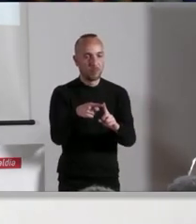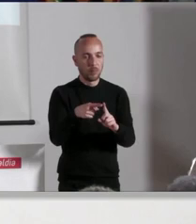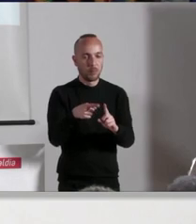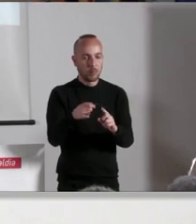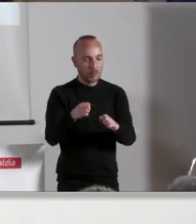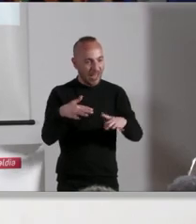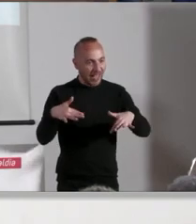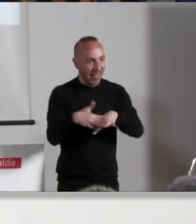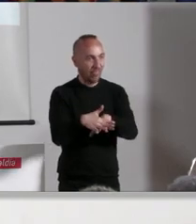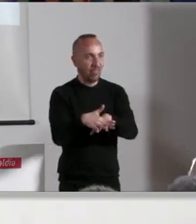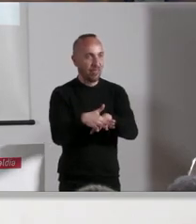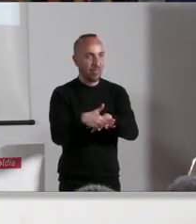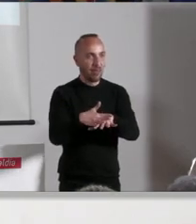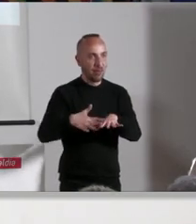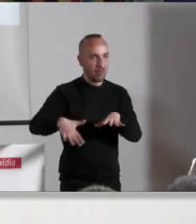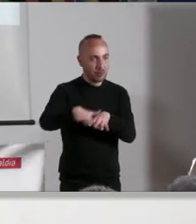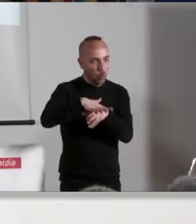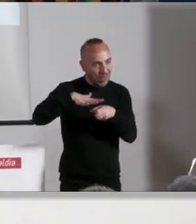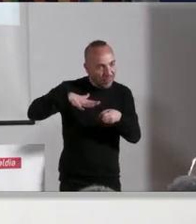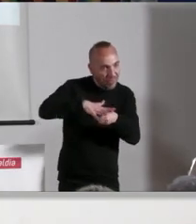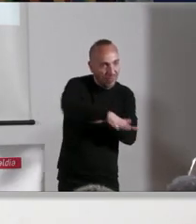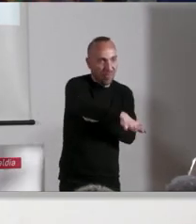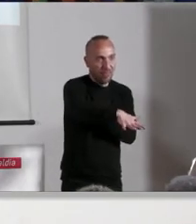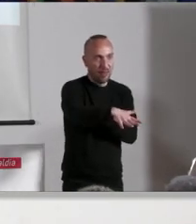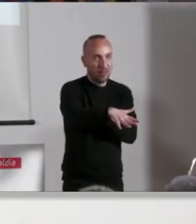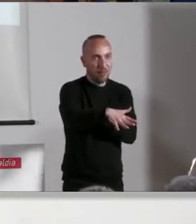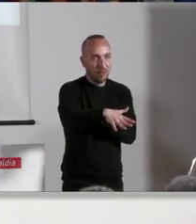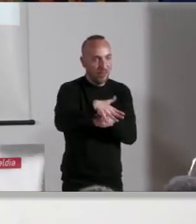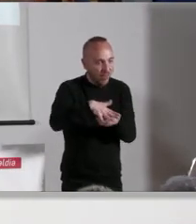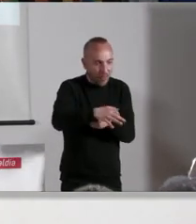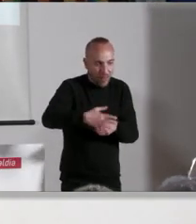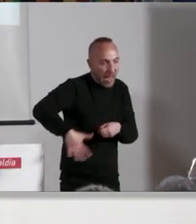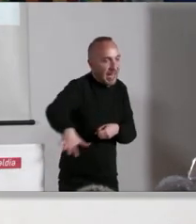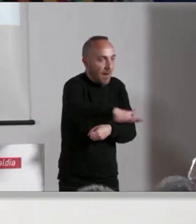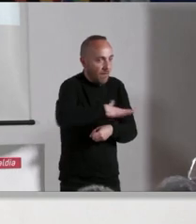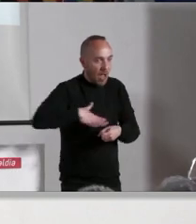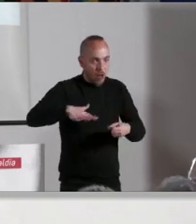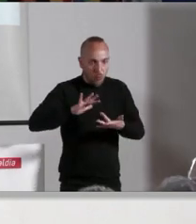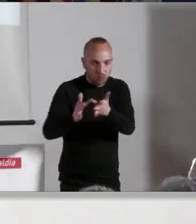esa red, esa incidencia, ¿no? en el barrio, bueno, donde esté